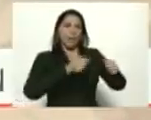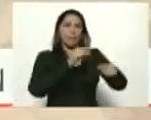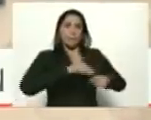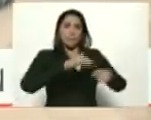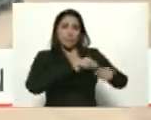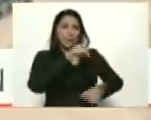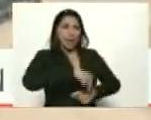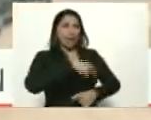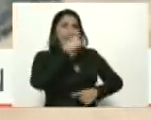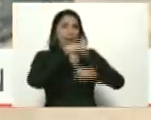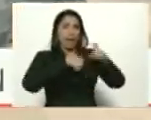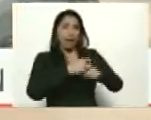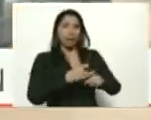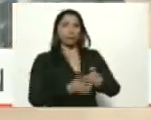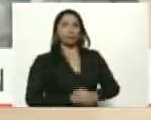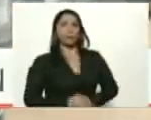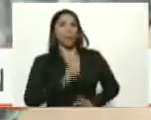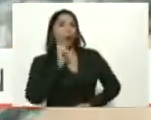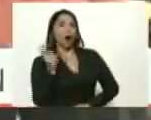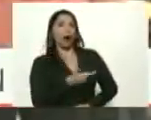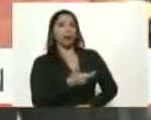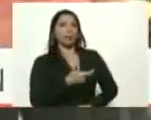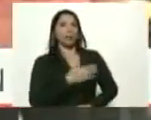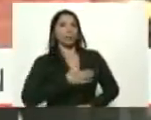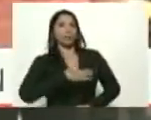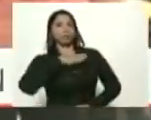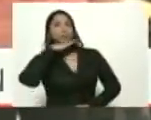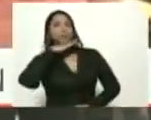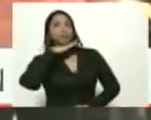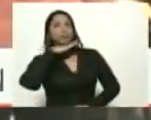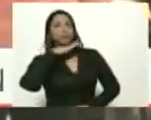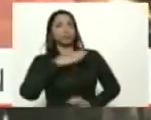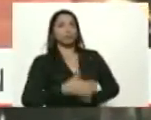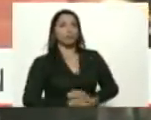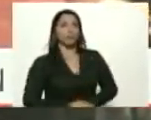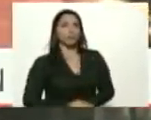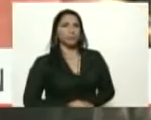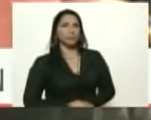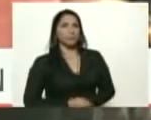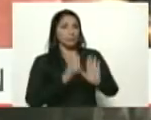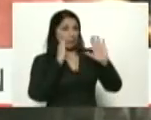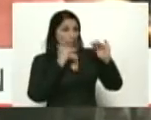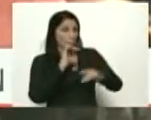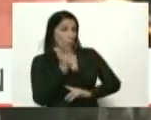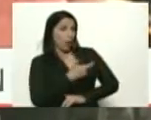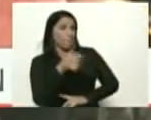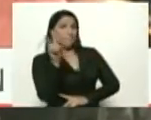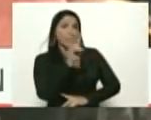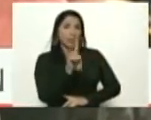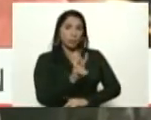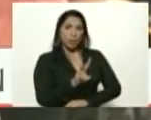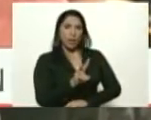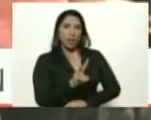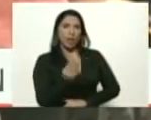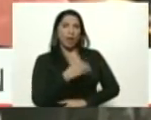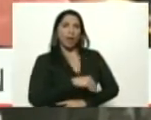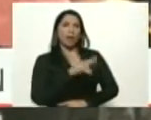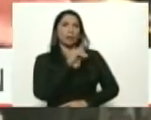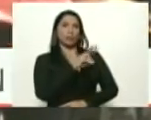para este ciclo de invierno en el Guárico alcanza, presidente, y atención Guárico y Venezuela, para más